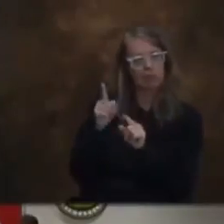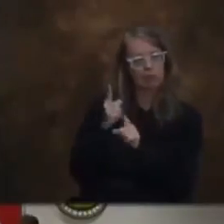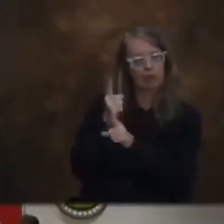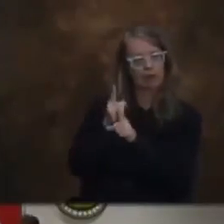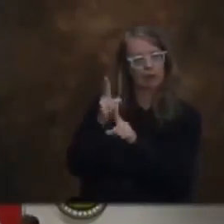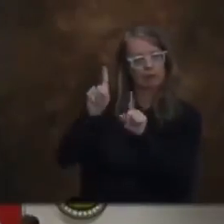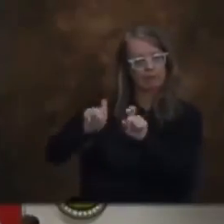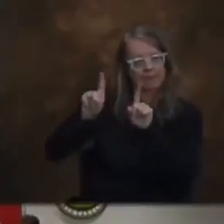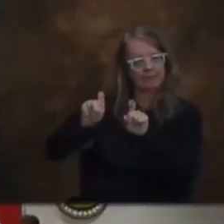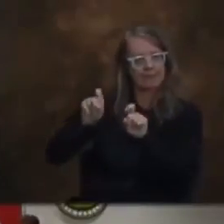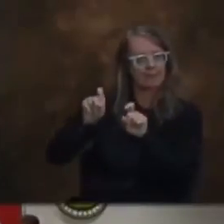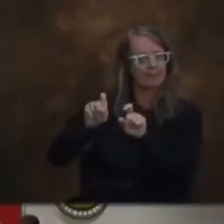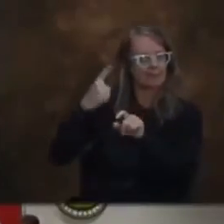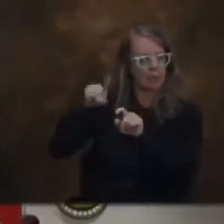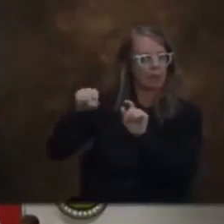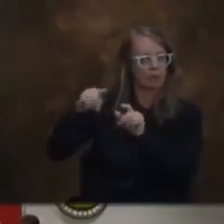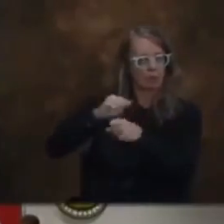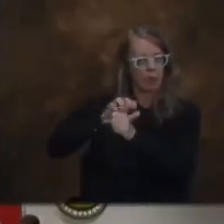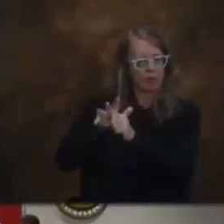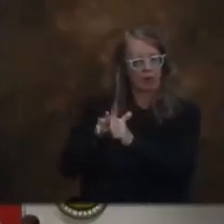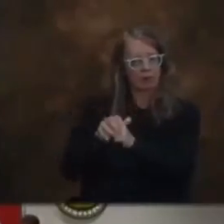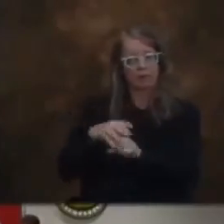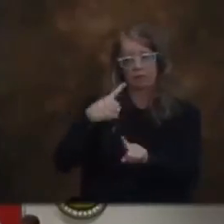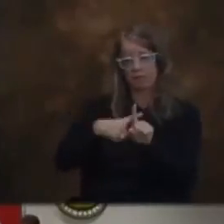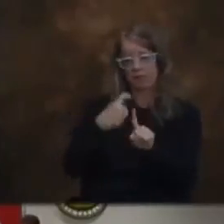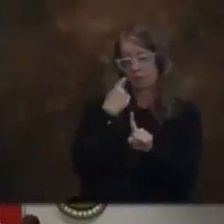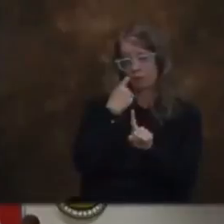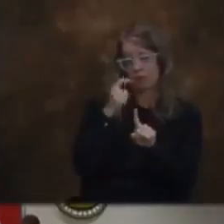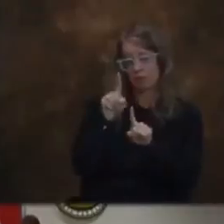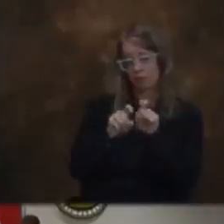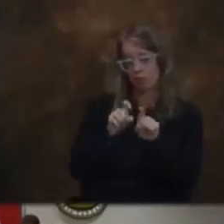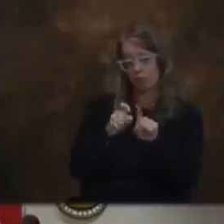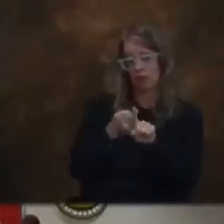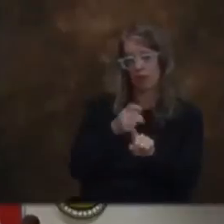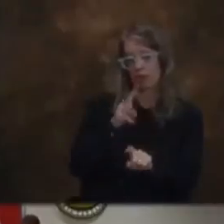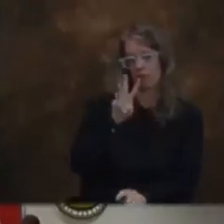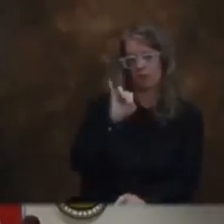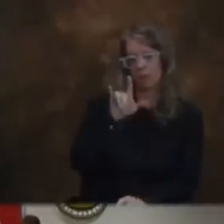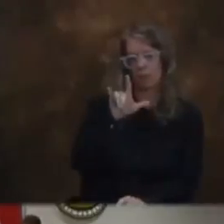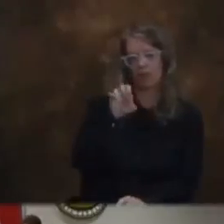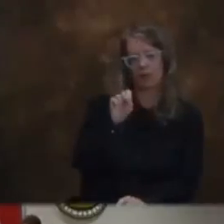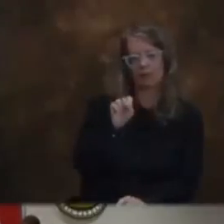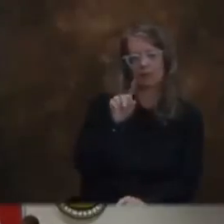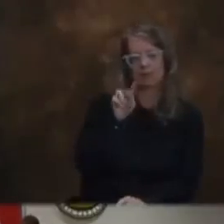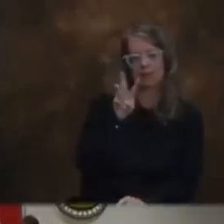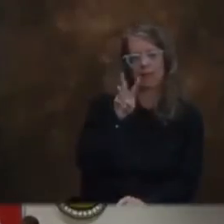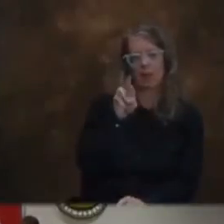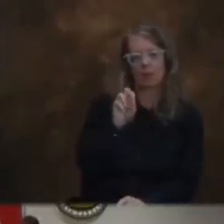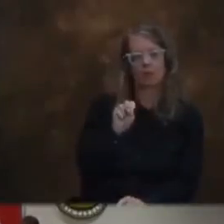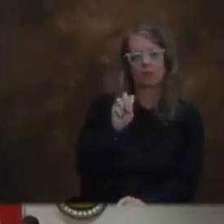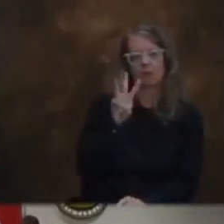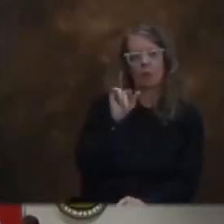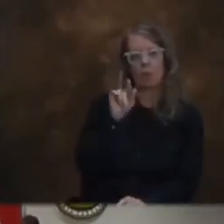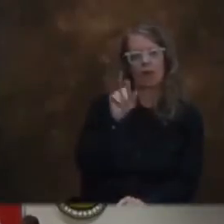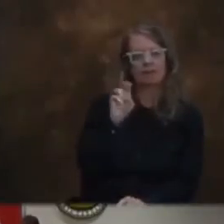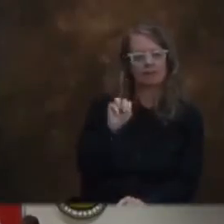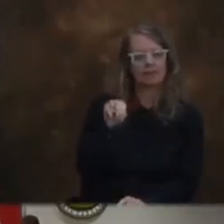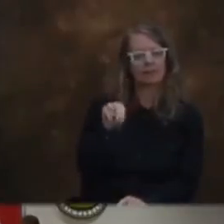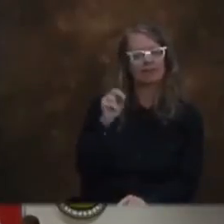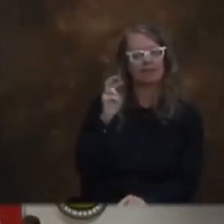dado por una encuesta de wolters words en que 52% y más